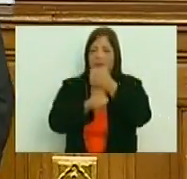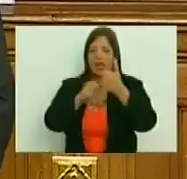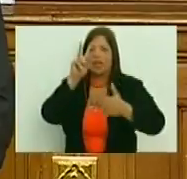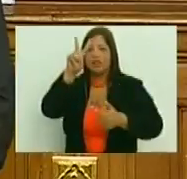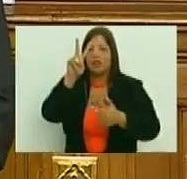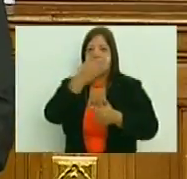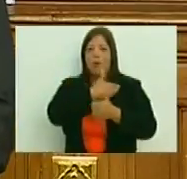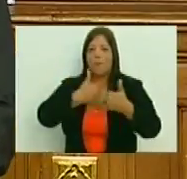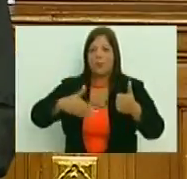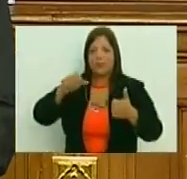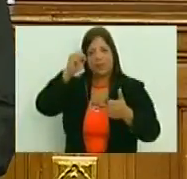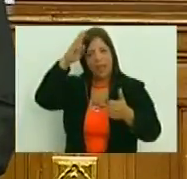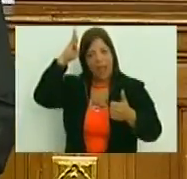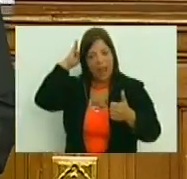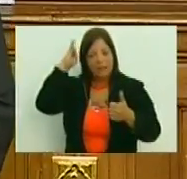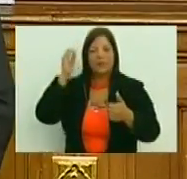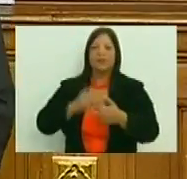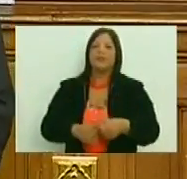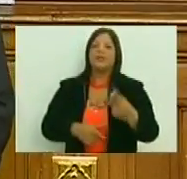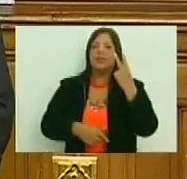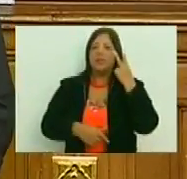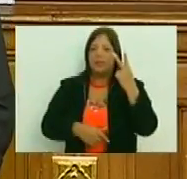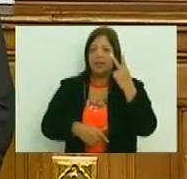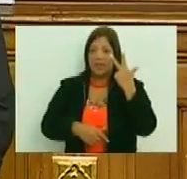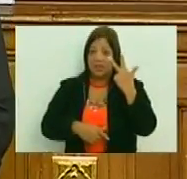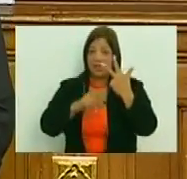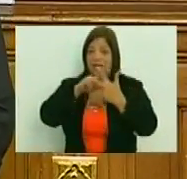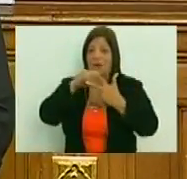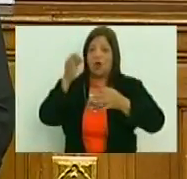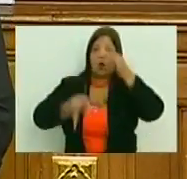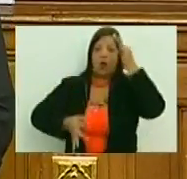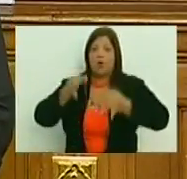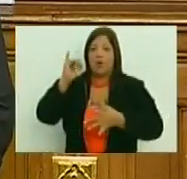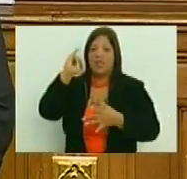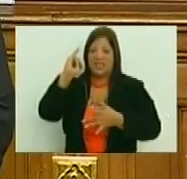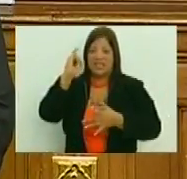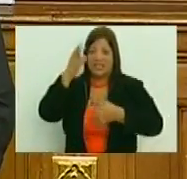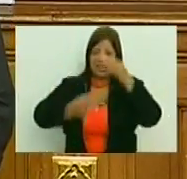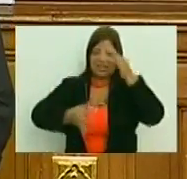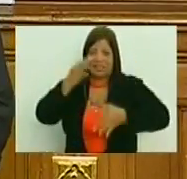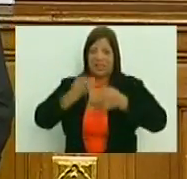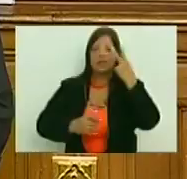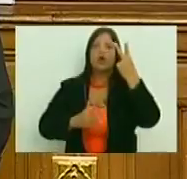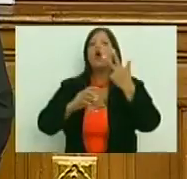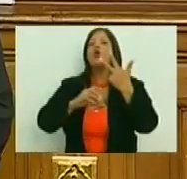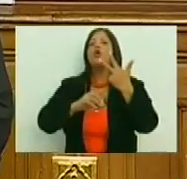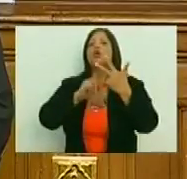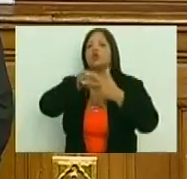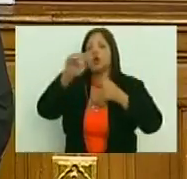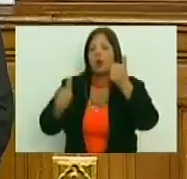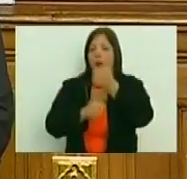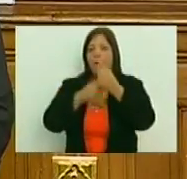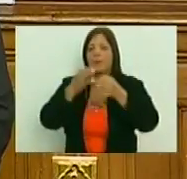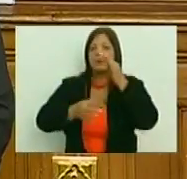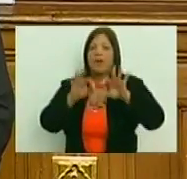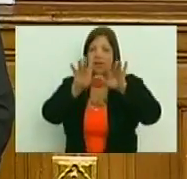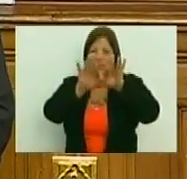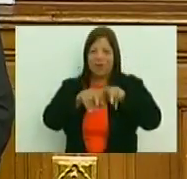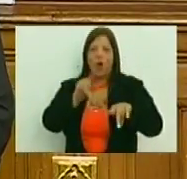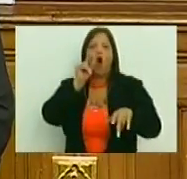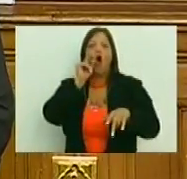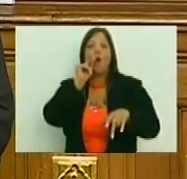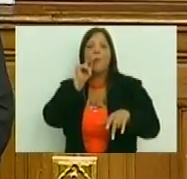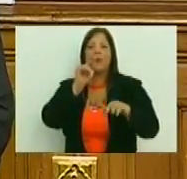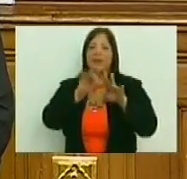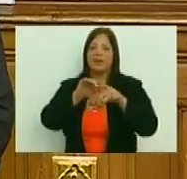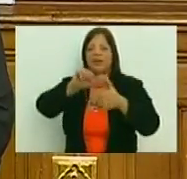Eduardo Amoroso, primer vicepresidente, Julián Isaías Rodríguez, segundo vicepresidente, Fidel Ernesto Vázquez,